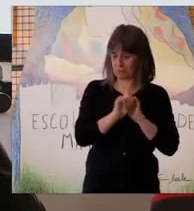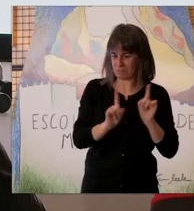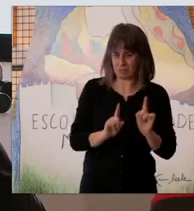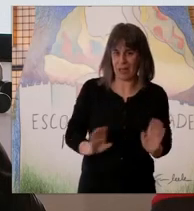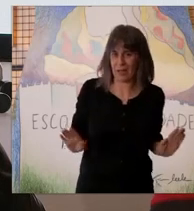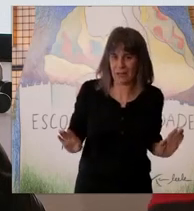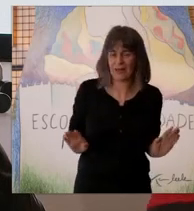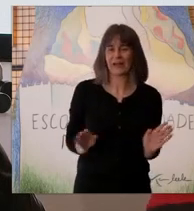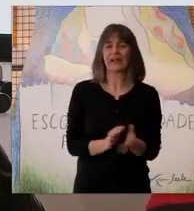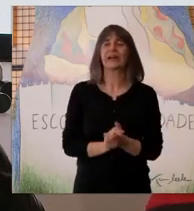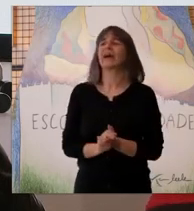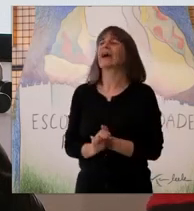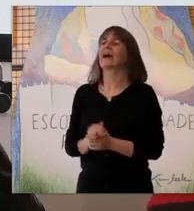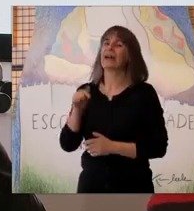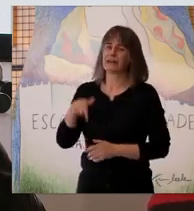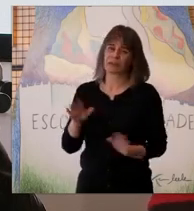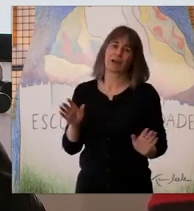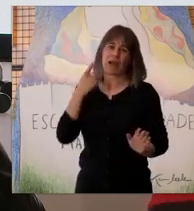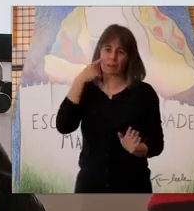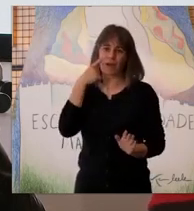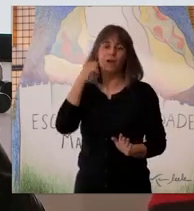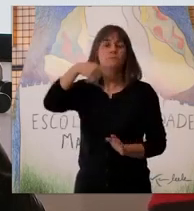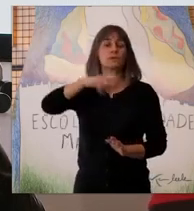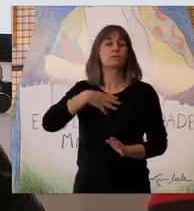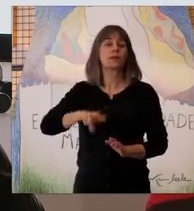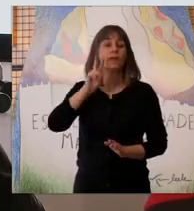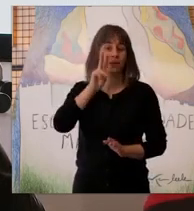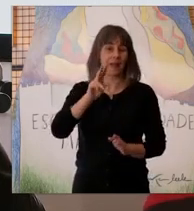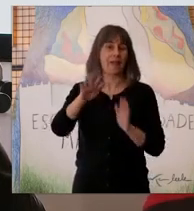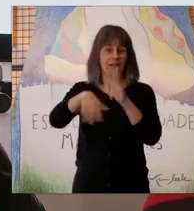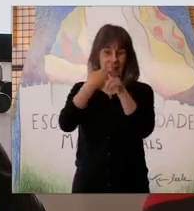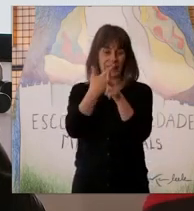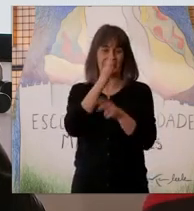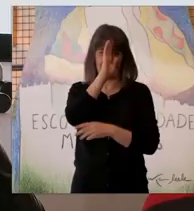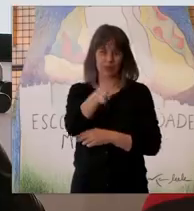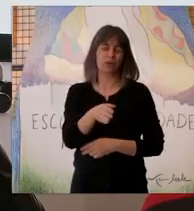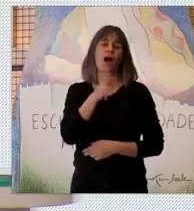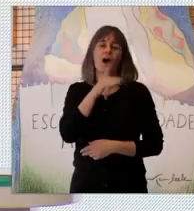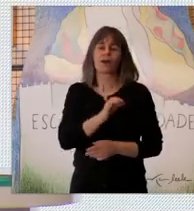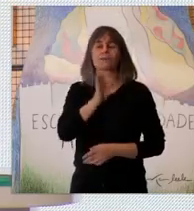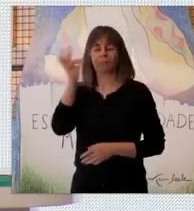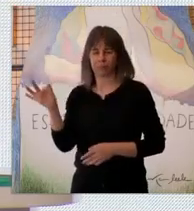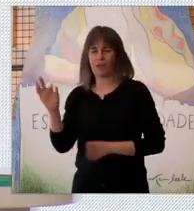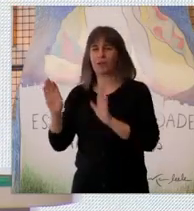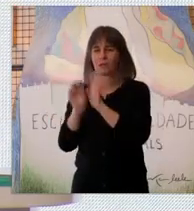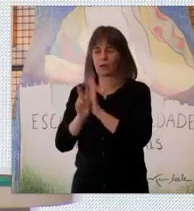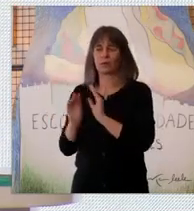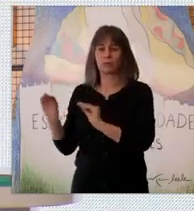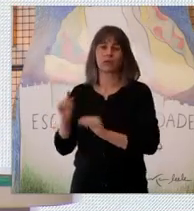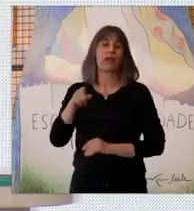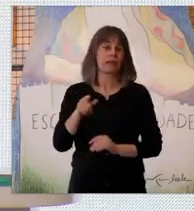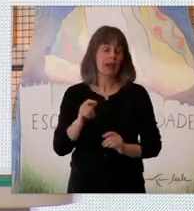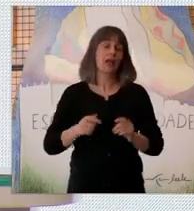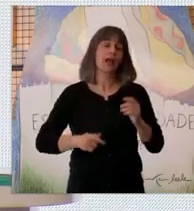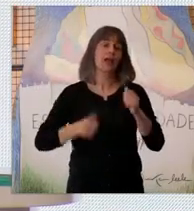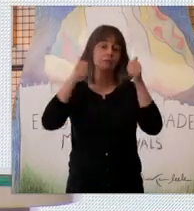esto se llama síndrome de la impostora lo estáis viendo en directo porque ahora voy con el suyo ahora voy con el suyo efectivamente licenciada en periodismo por